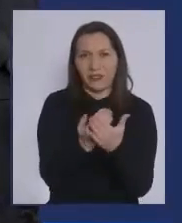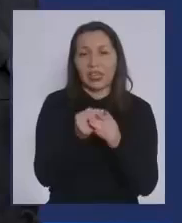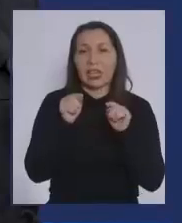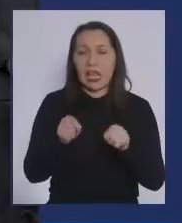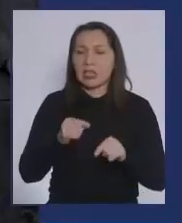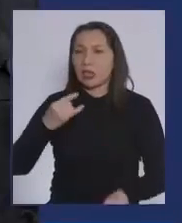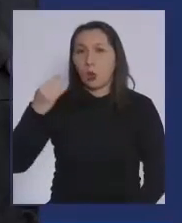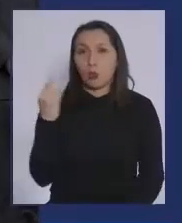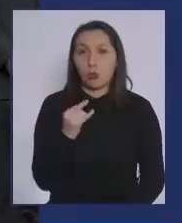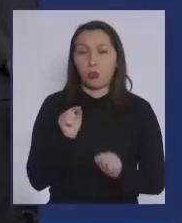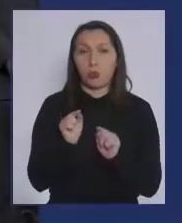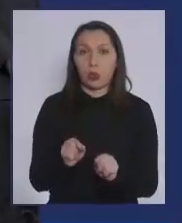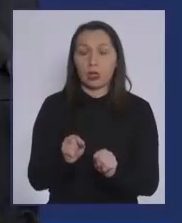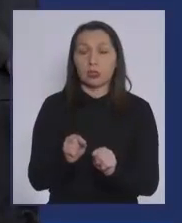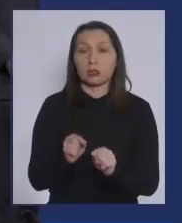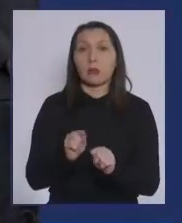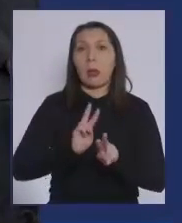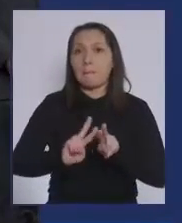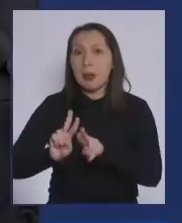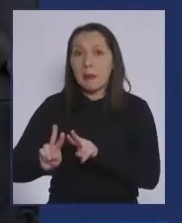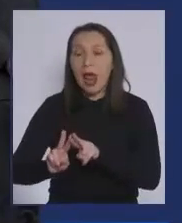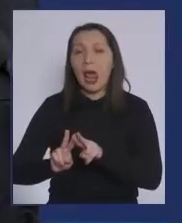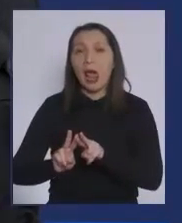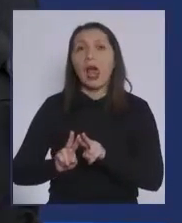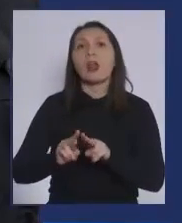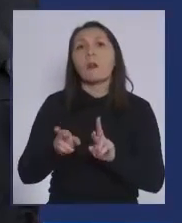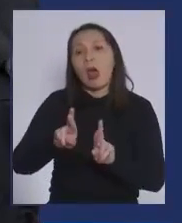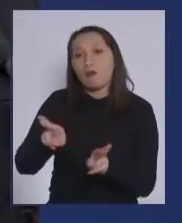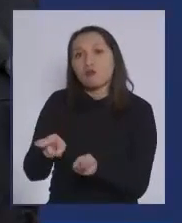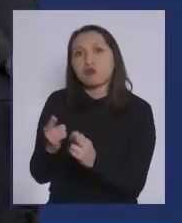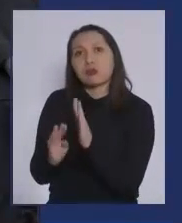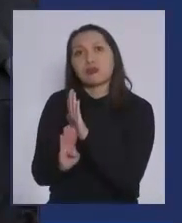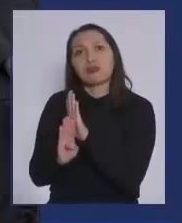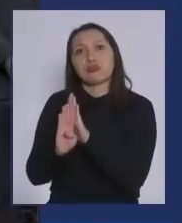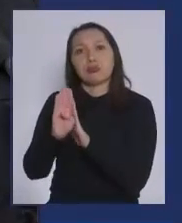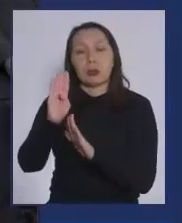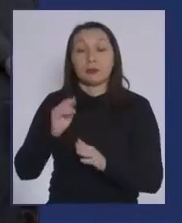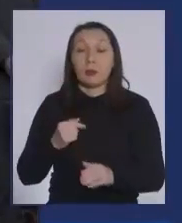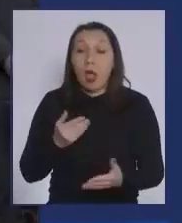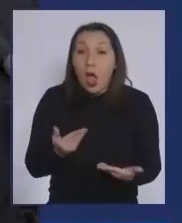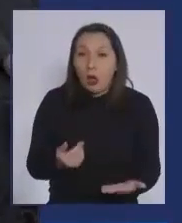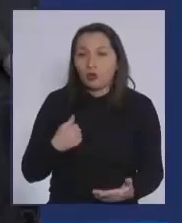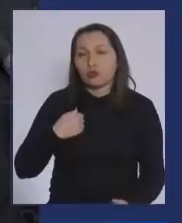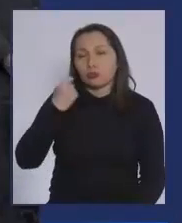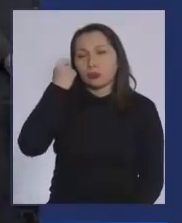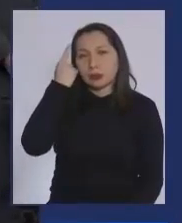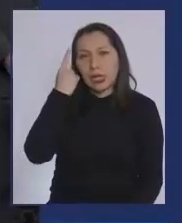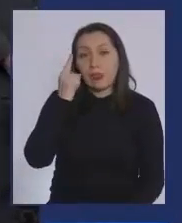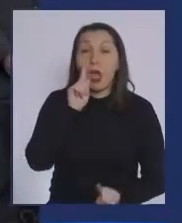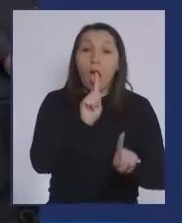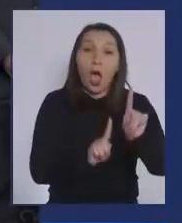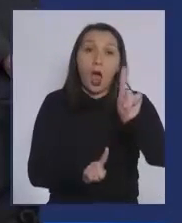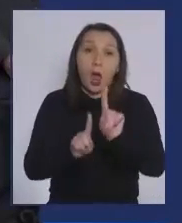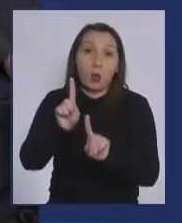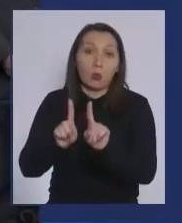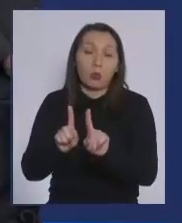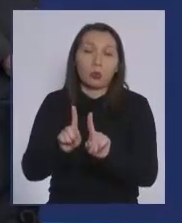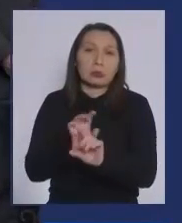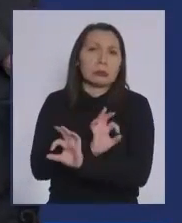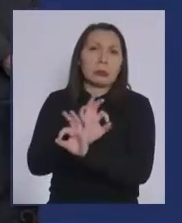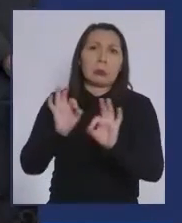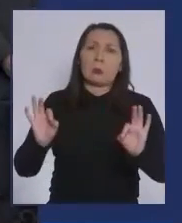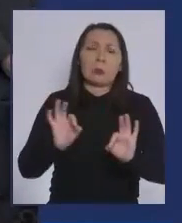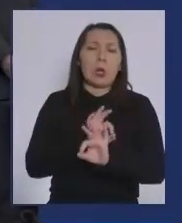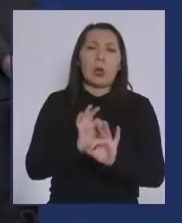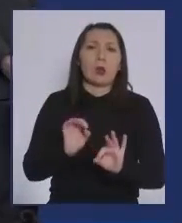esta emergencia y para prepararnos para la recuperación ahora yo entiendo que para algunos nada